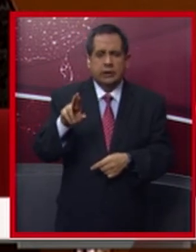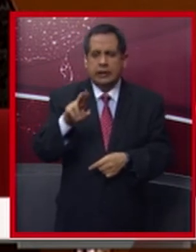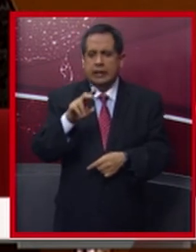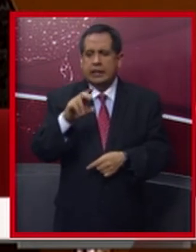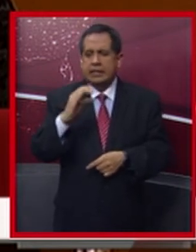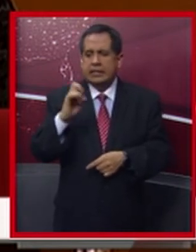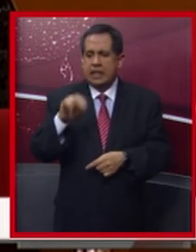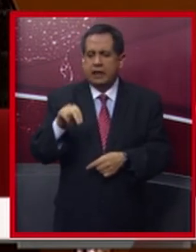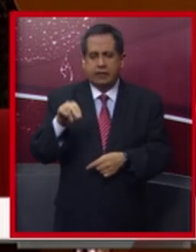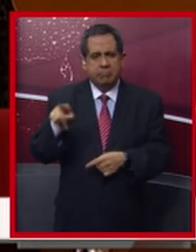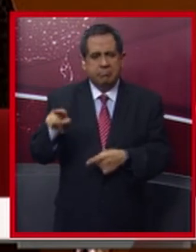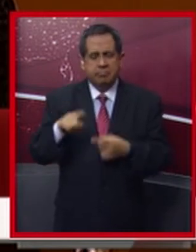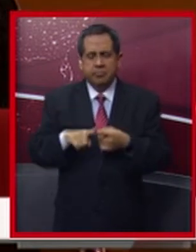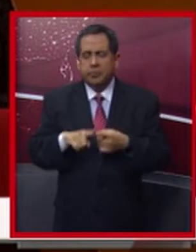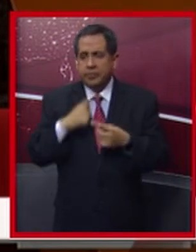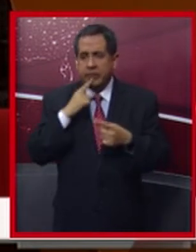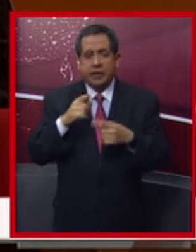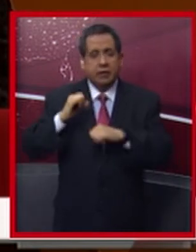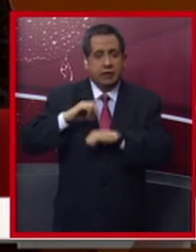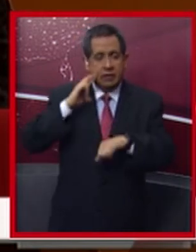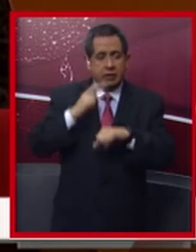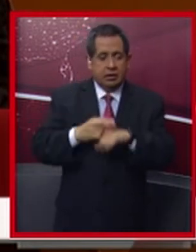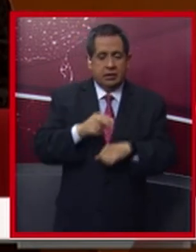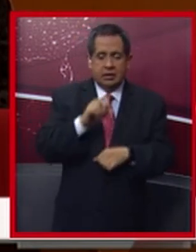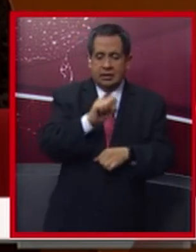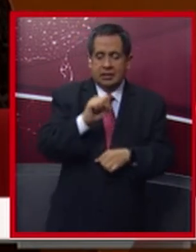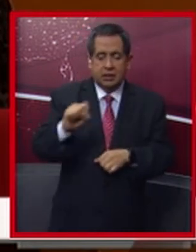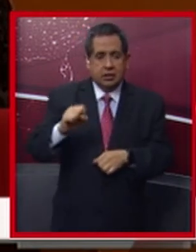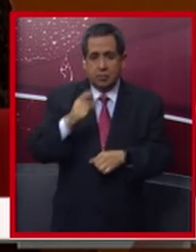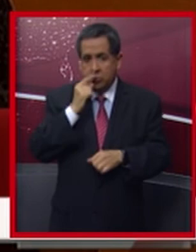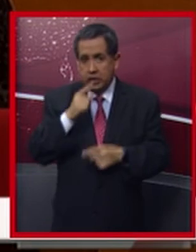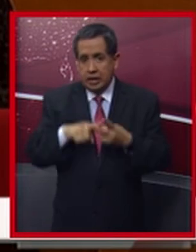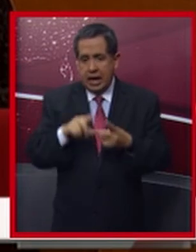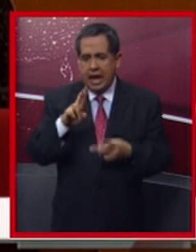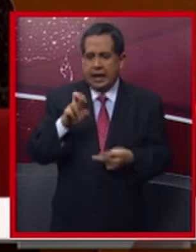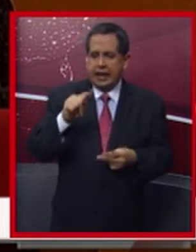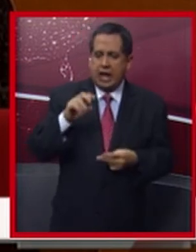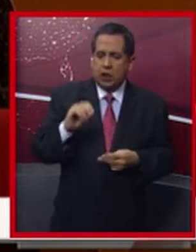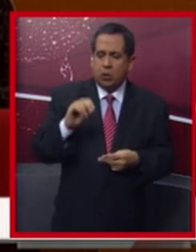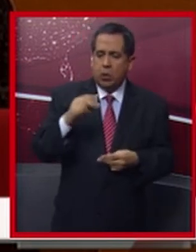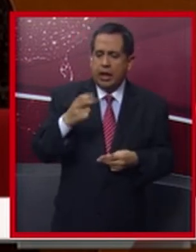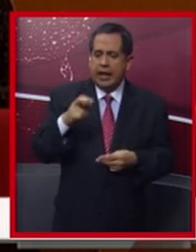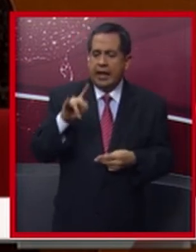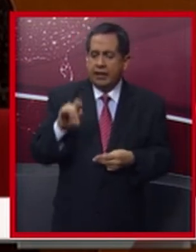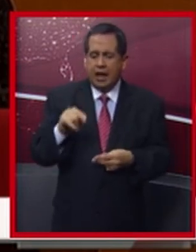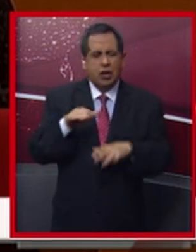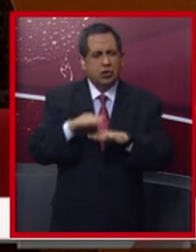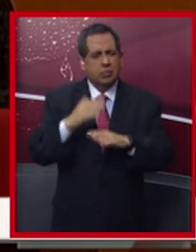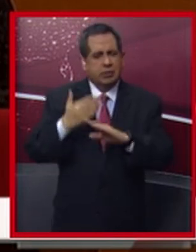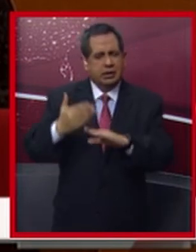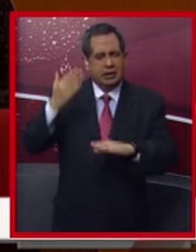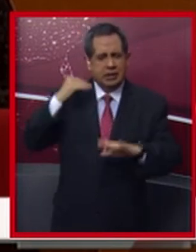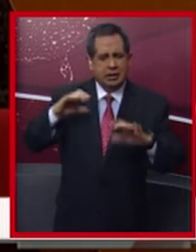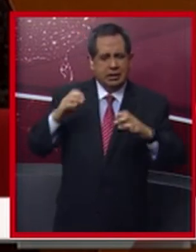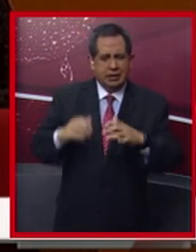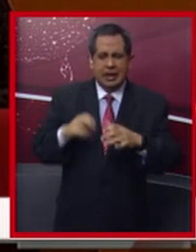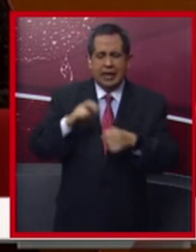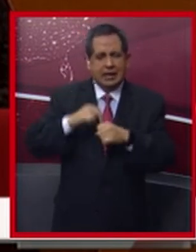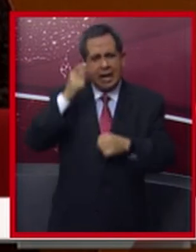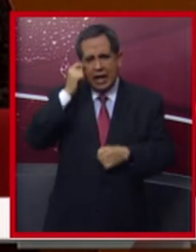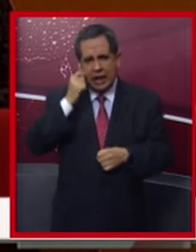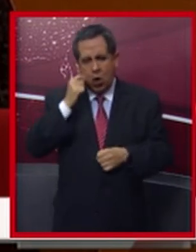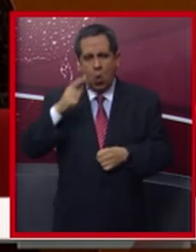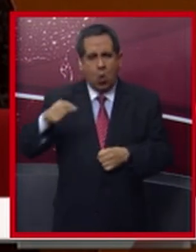comisionado nacional de Seguridad, Renato Sales Heredia, sobre los hechos ocurridos en Ajuchitlán,